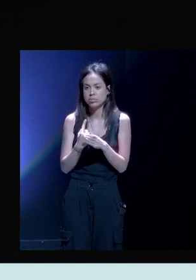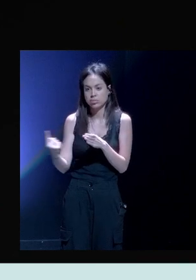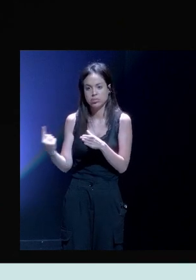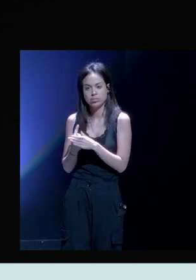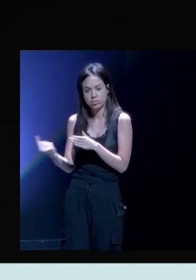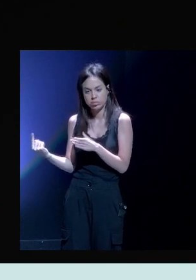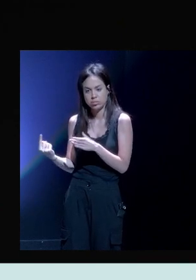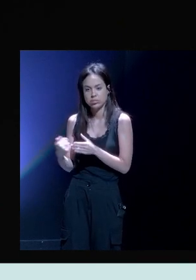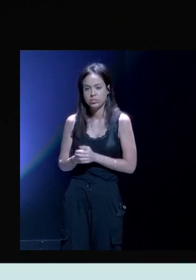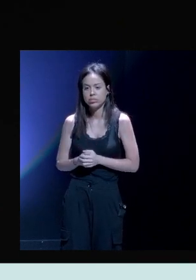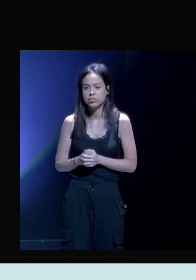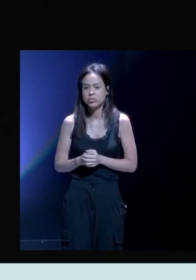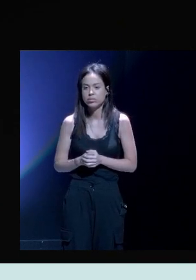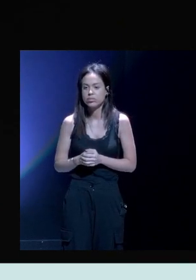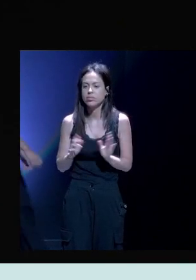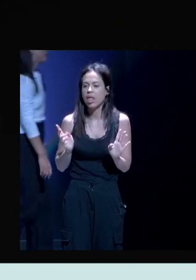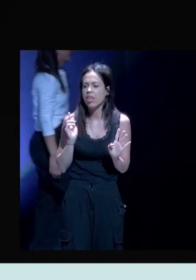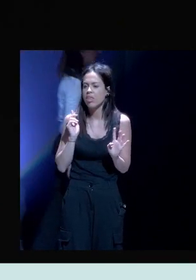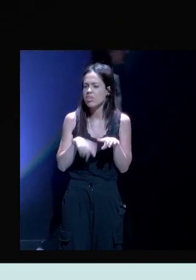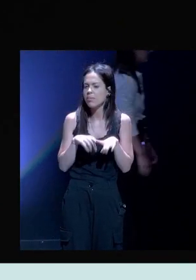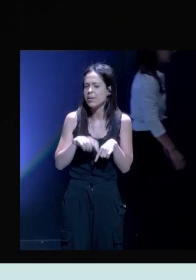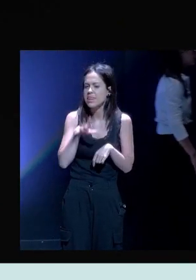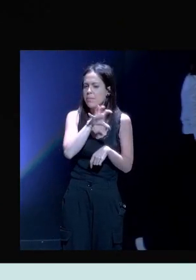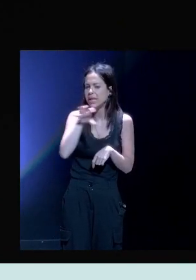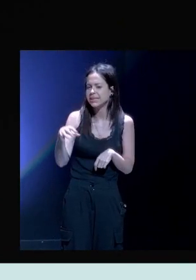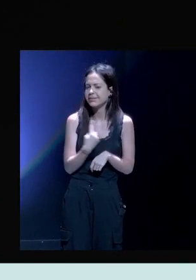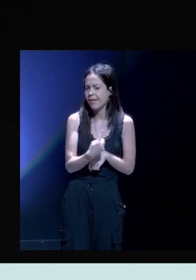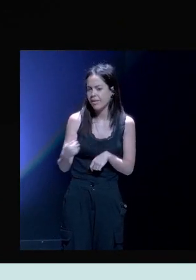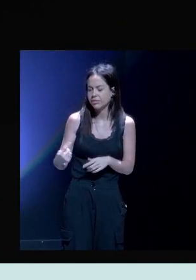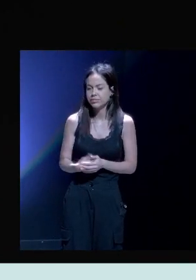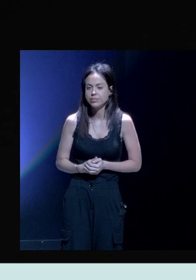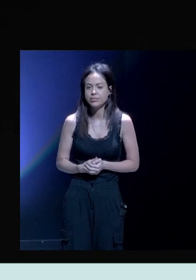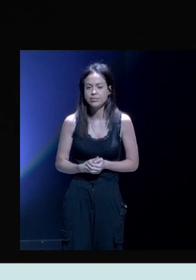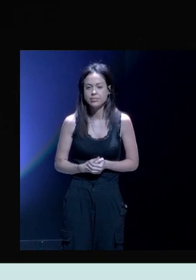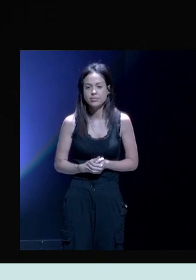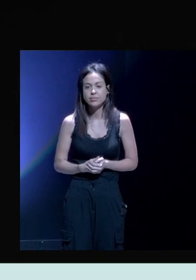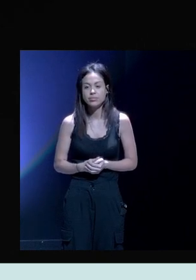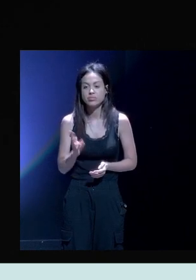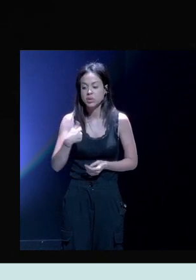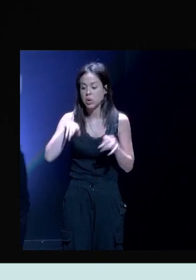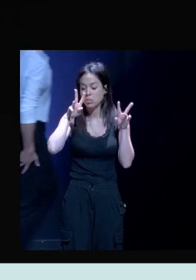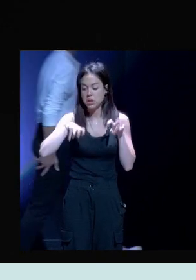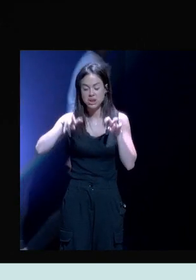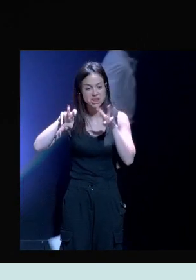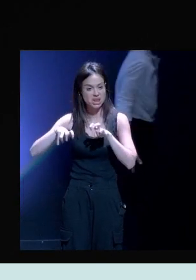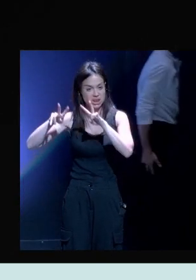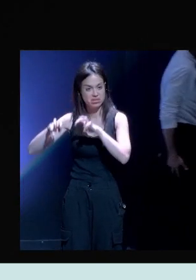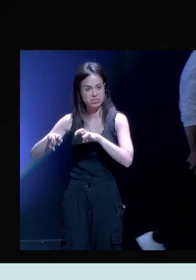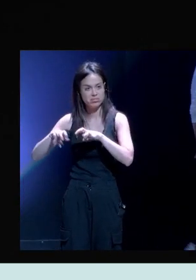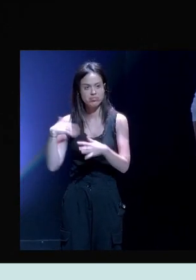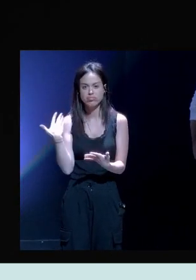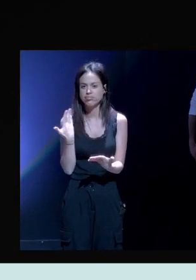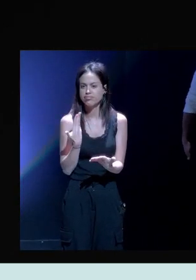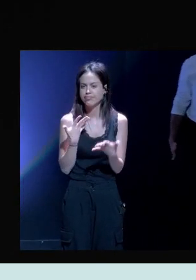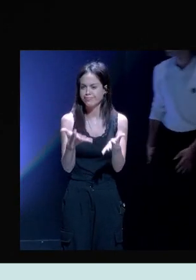asignan en cada país a los diferentes mecanismos de vinculación social. Desde luego, a través de sus investigaciones, ha logrado poner